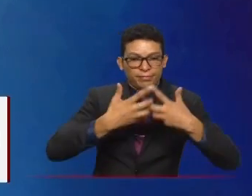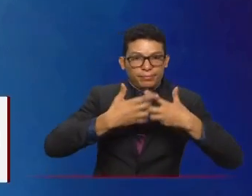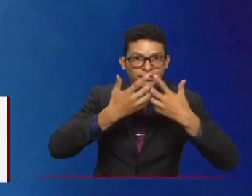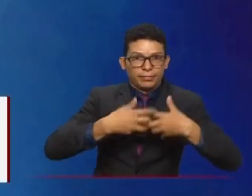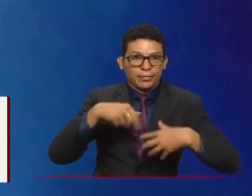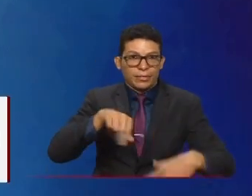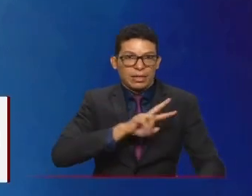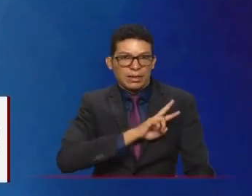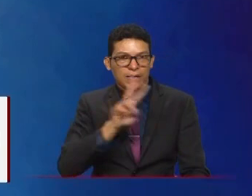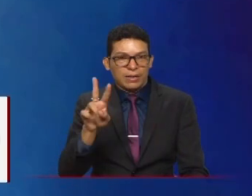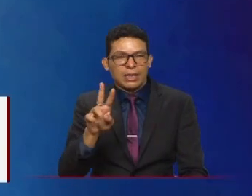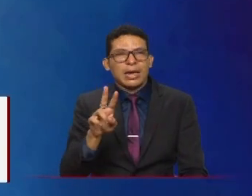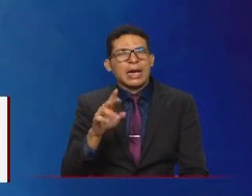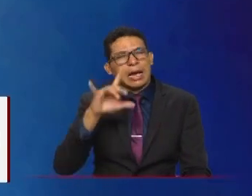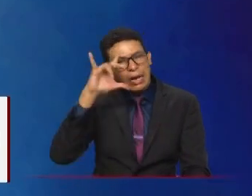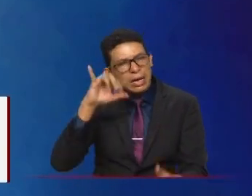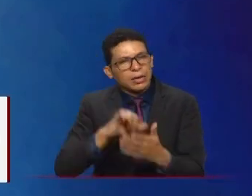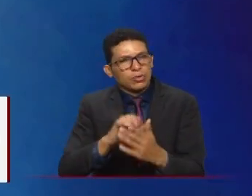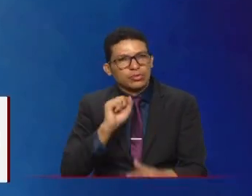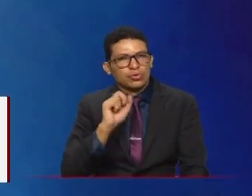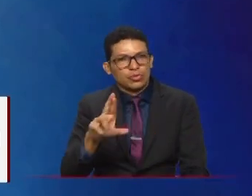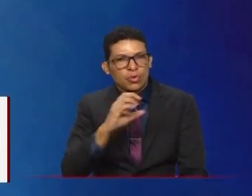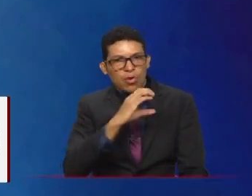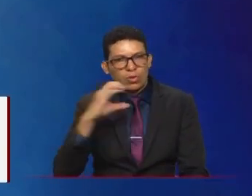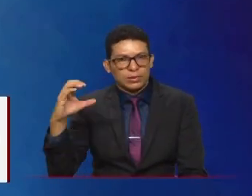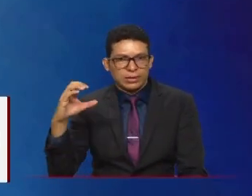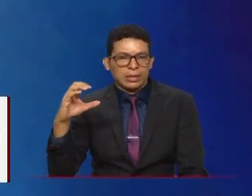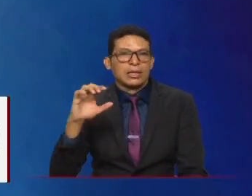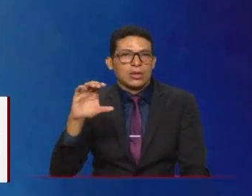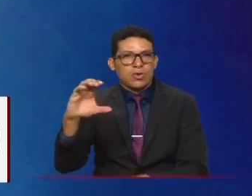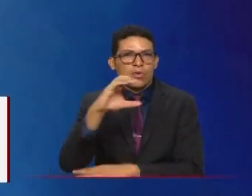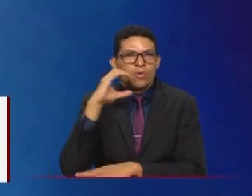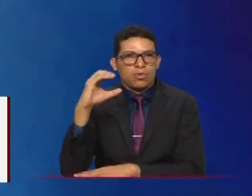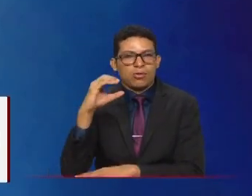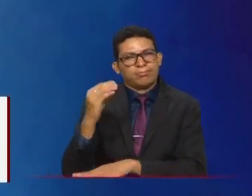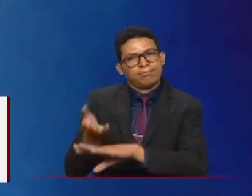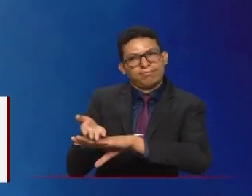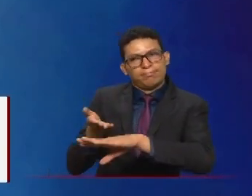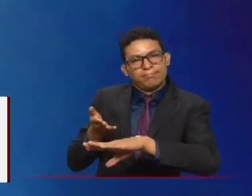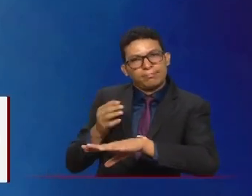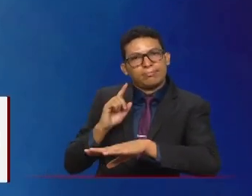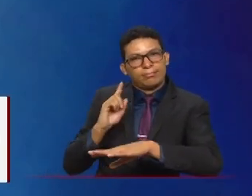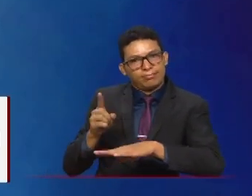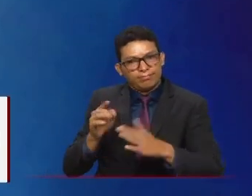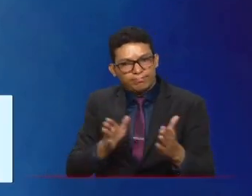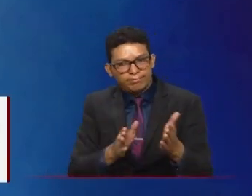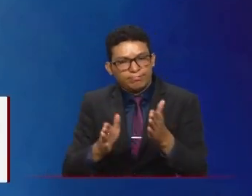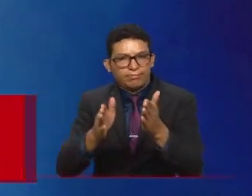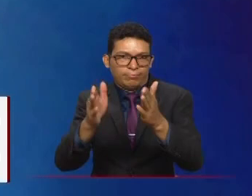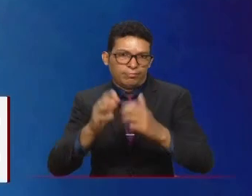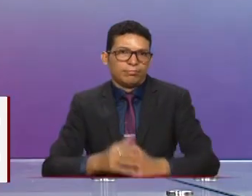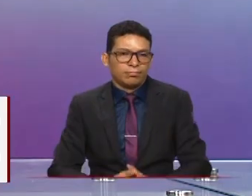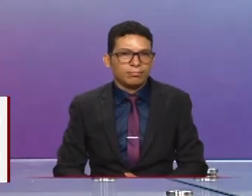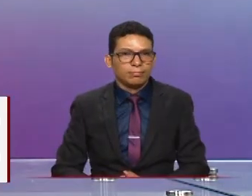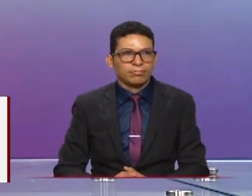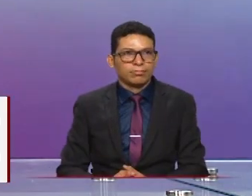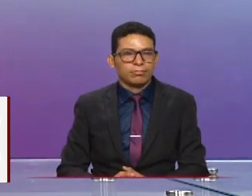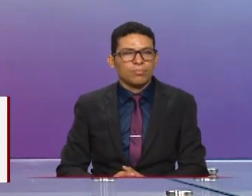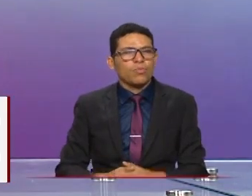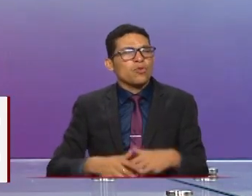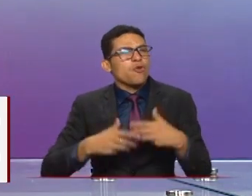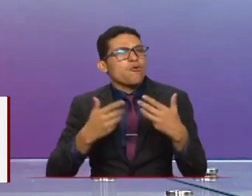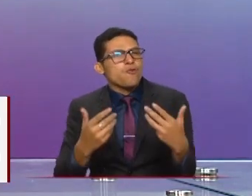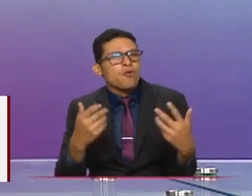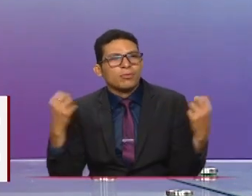cauca y creo que del suroccidente colombiano solicitando esa audiencia eh es el camino a seguir Cómo la violencia